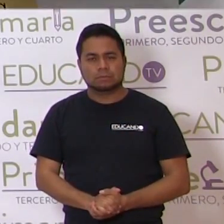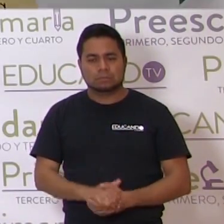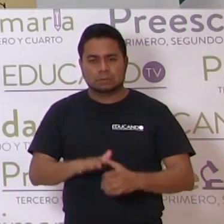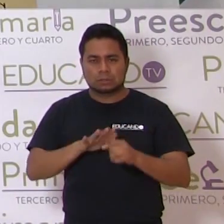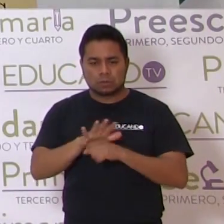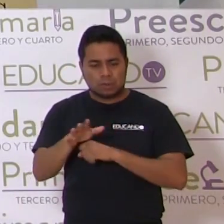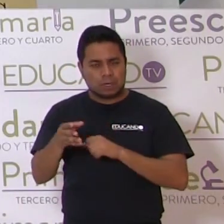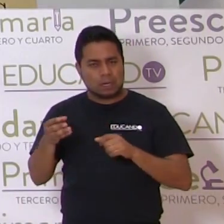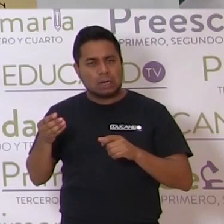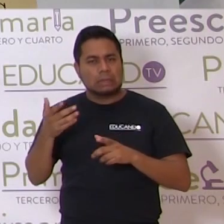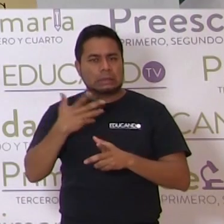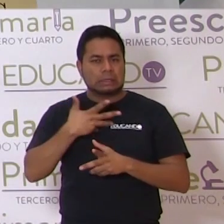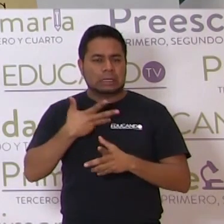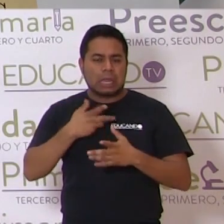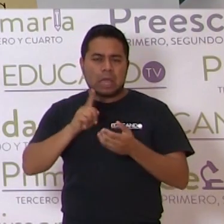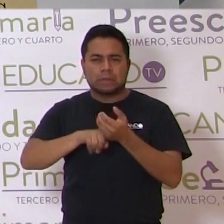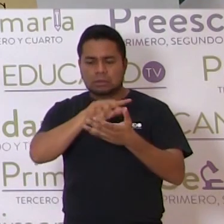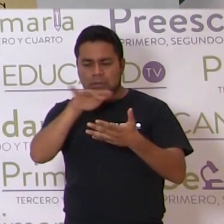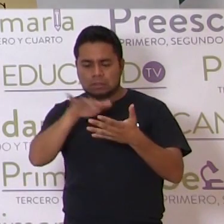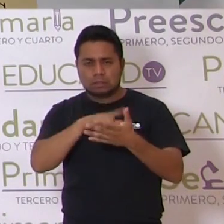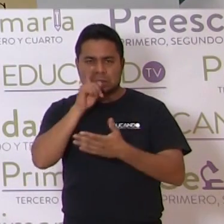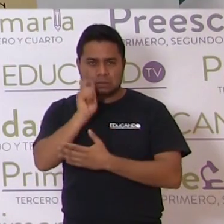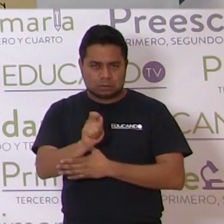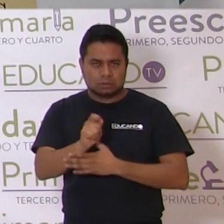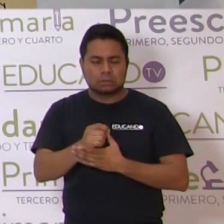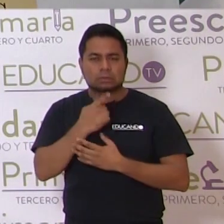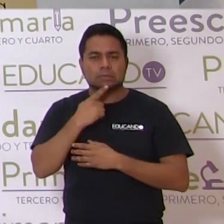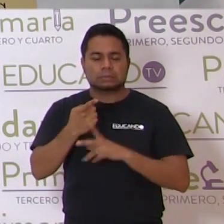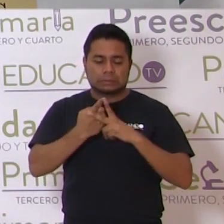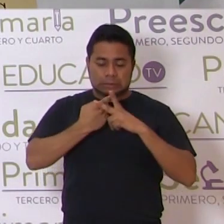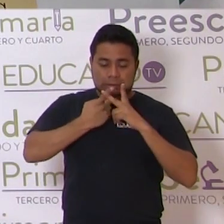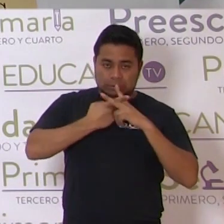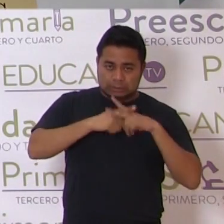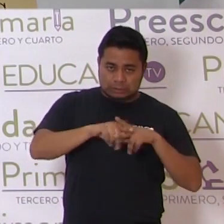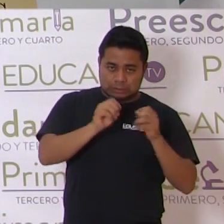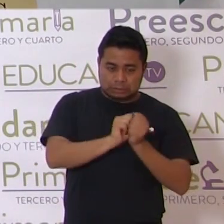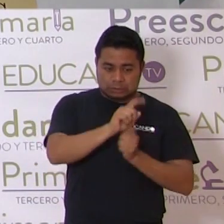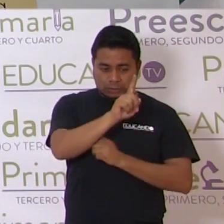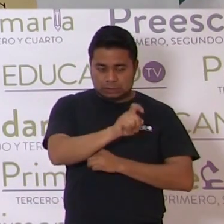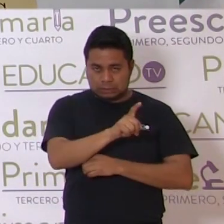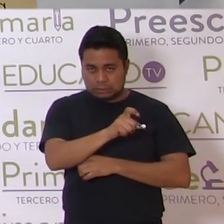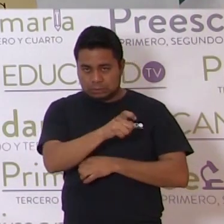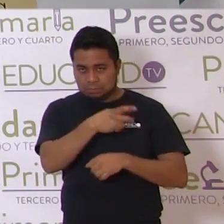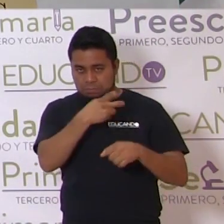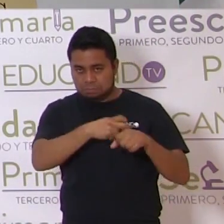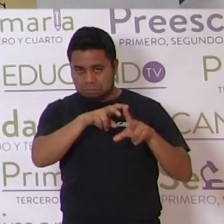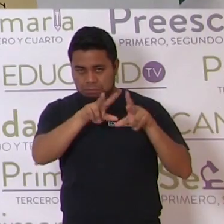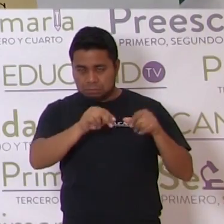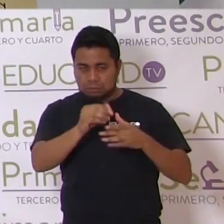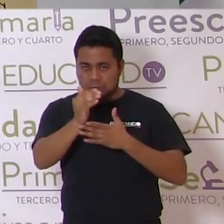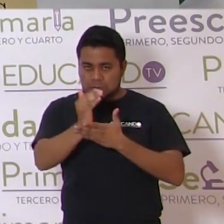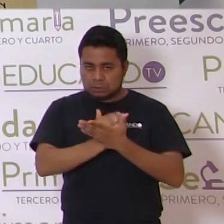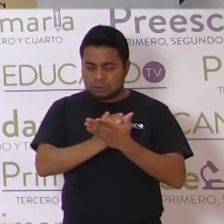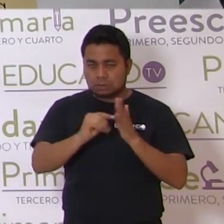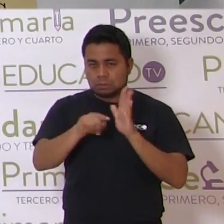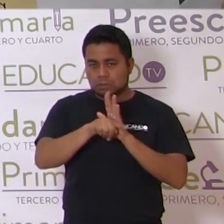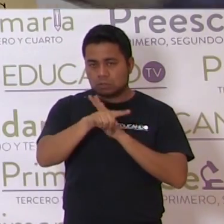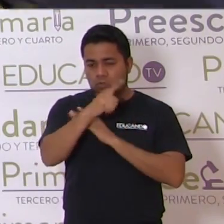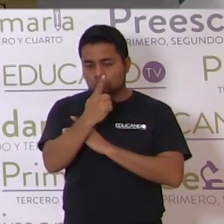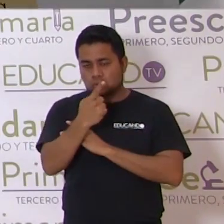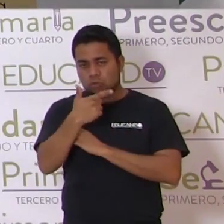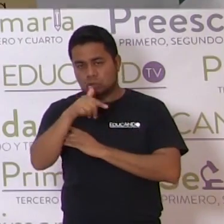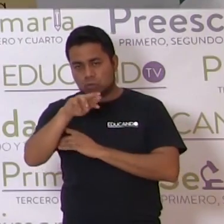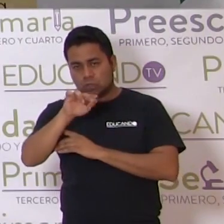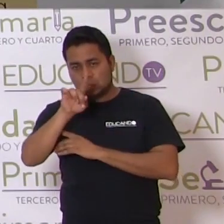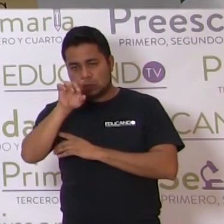presenta este texto. Dice, se inició con el agua en estado sólido a menos un grado